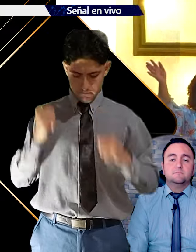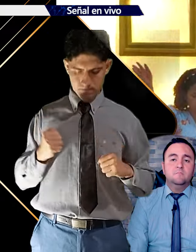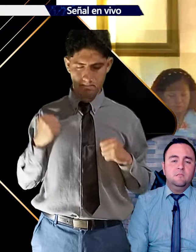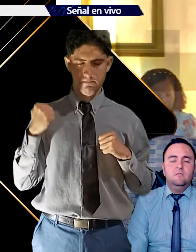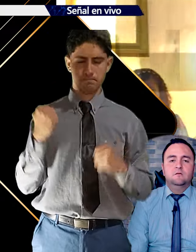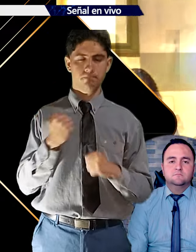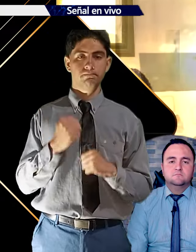al Señor.